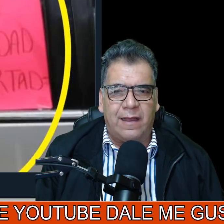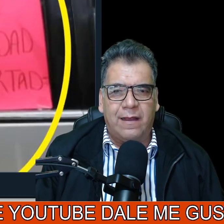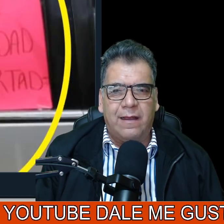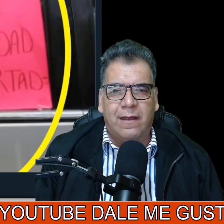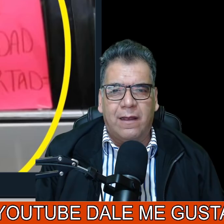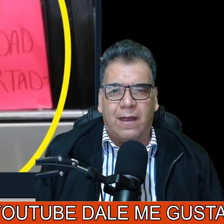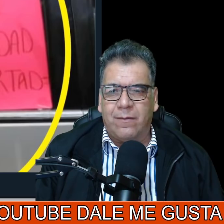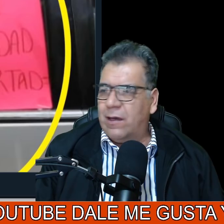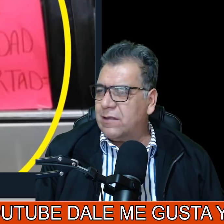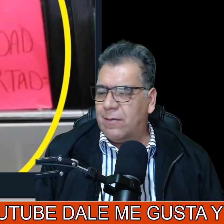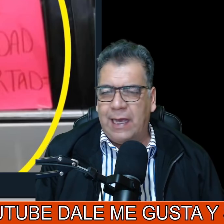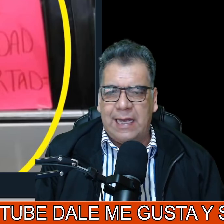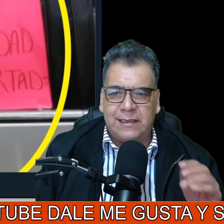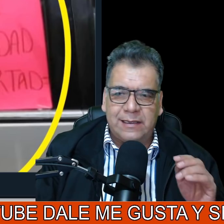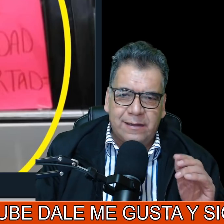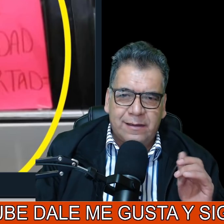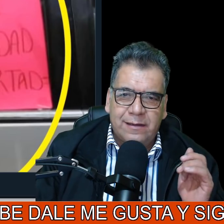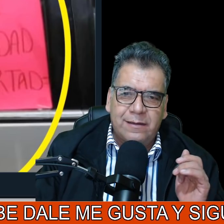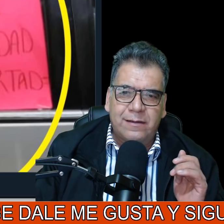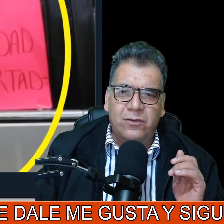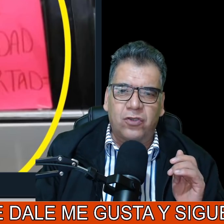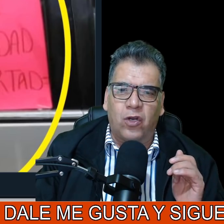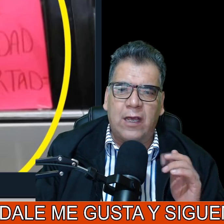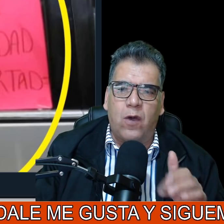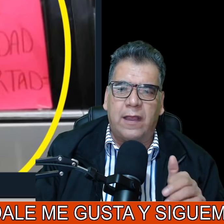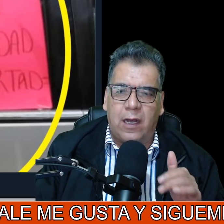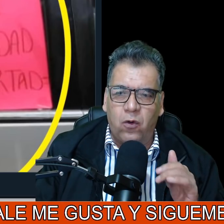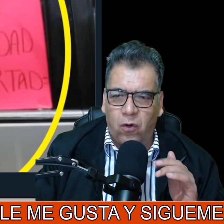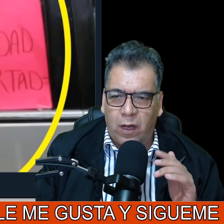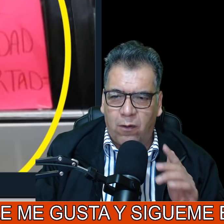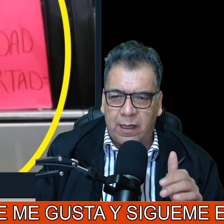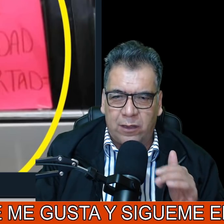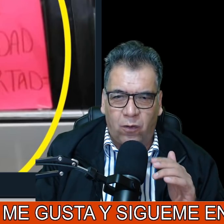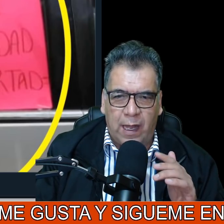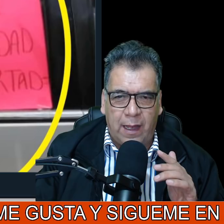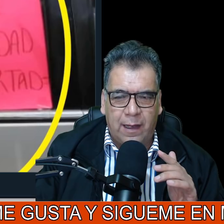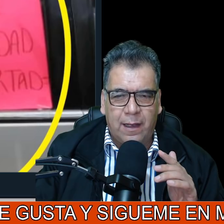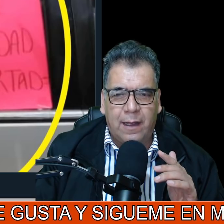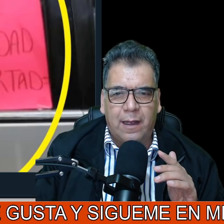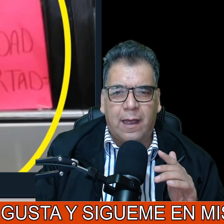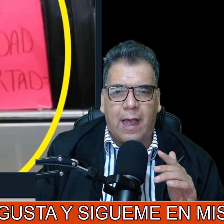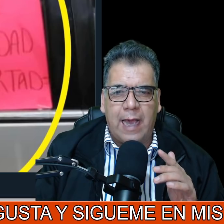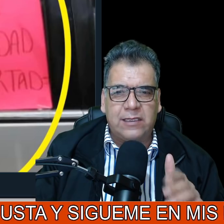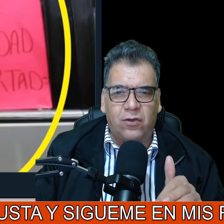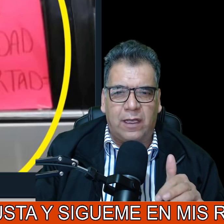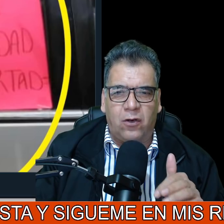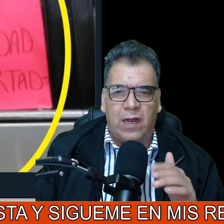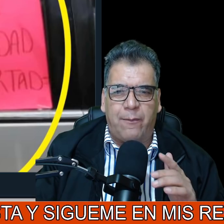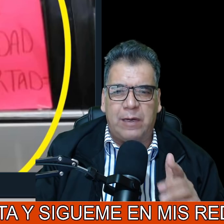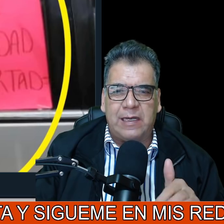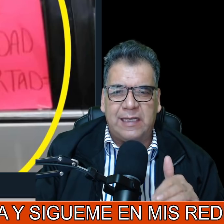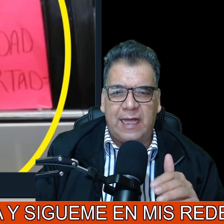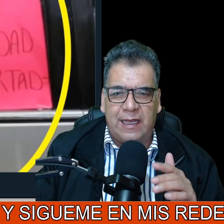libertad. Amigos y amigas, no le encuentra uno la cuadratura a esto de no